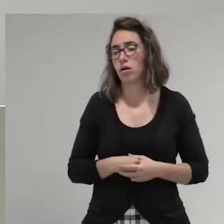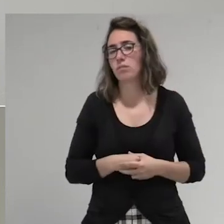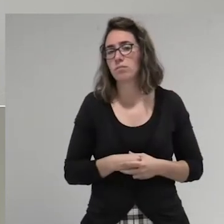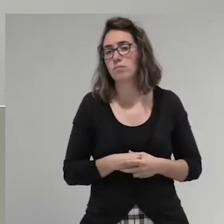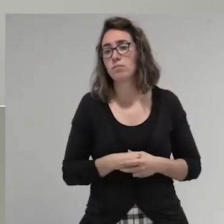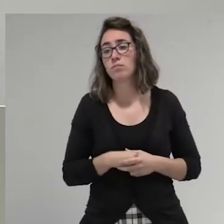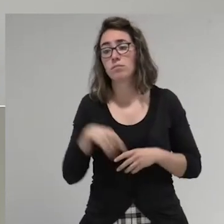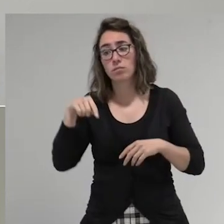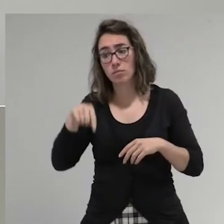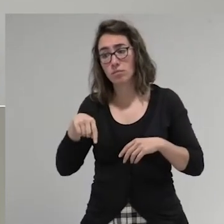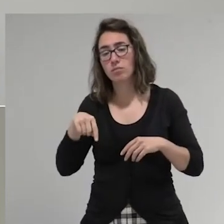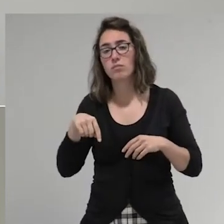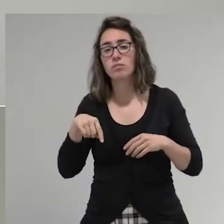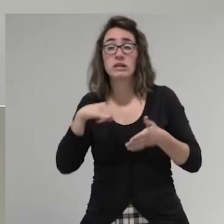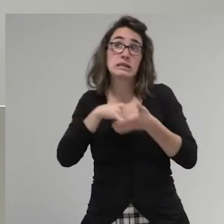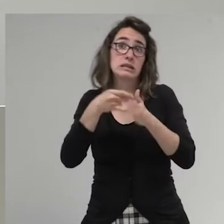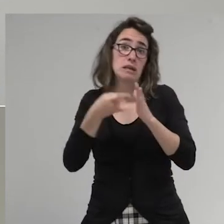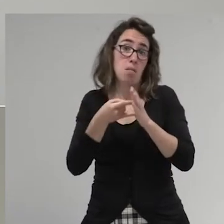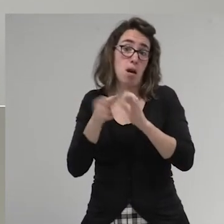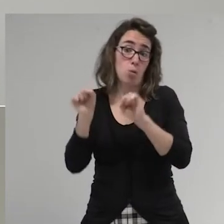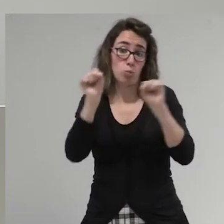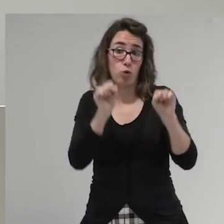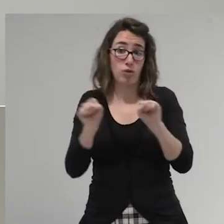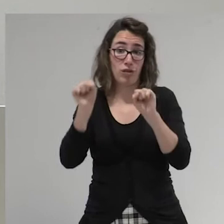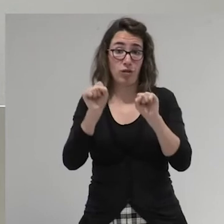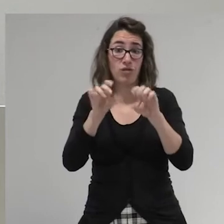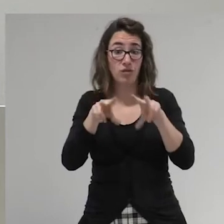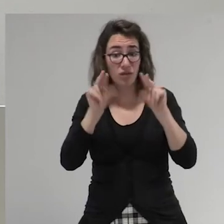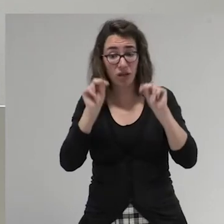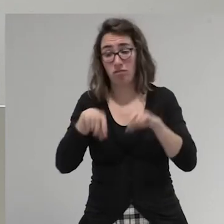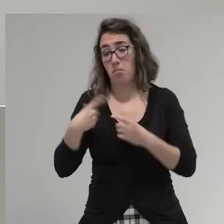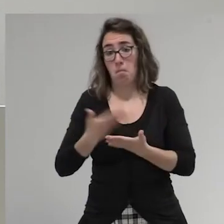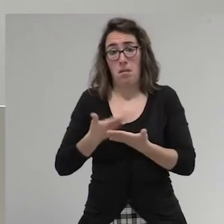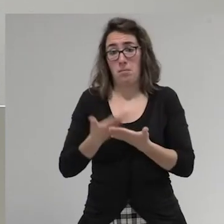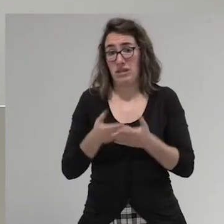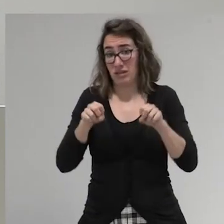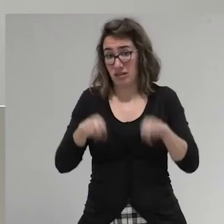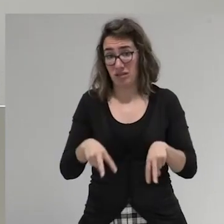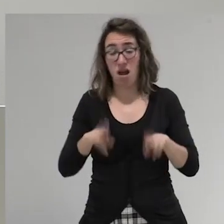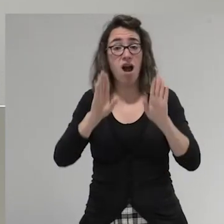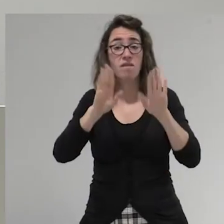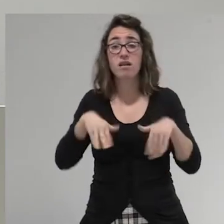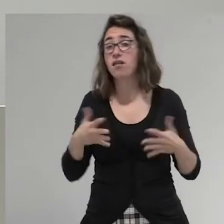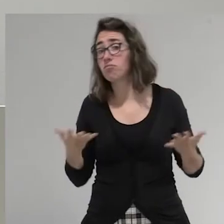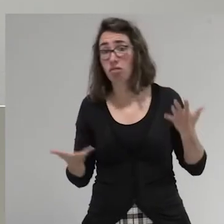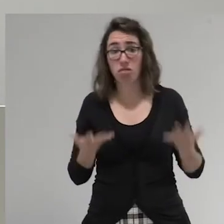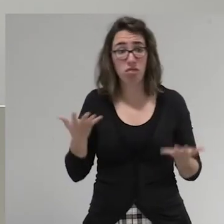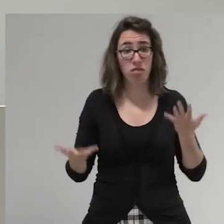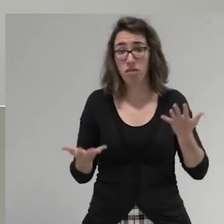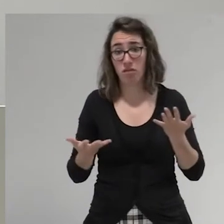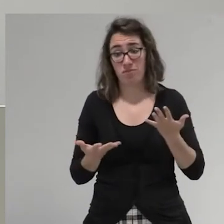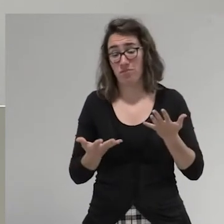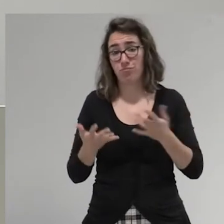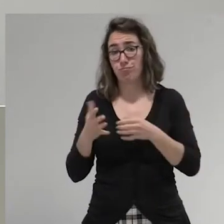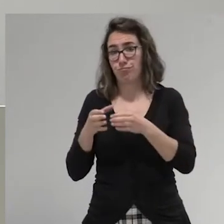después de pasar por el sistema de protección acababan sin papeles, entonces acababan en dinámicas de... Bueno, de